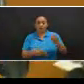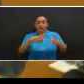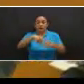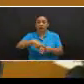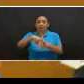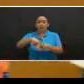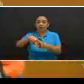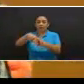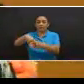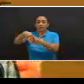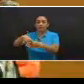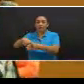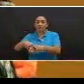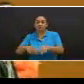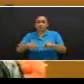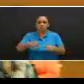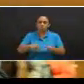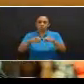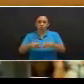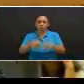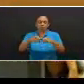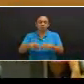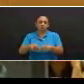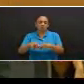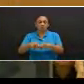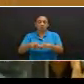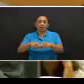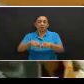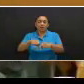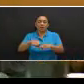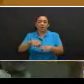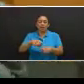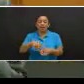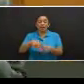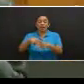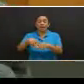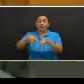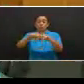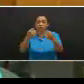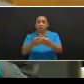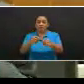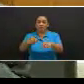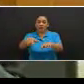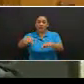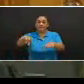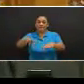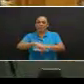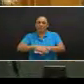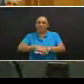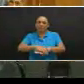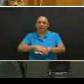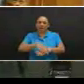caballo por caminar por todos lados, y de repente el caballo se quiebra la pata, y la misericordia